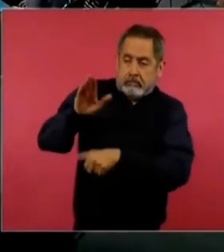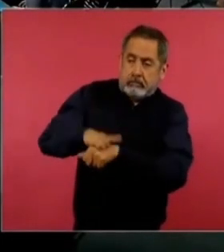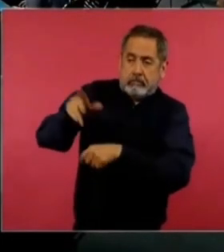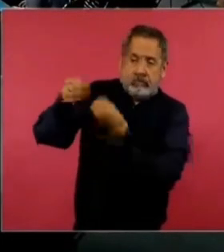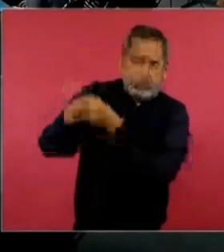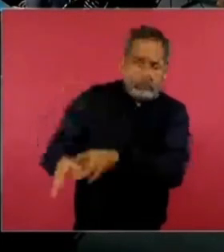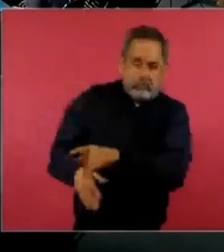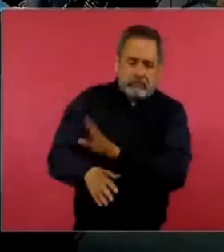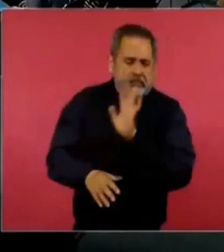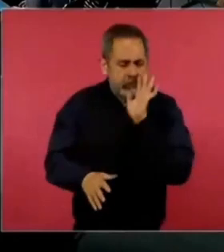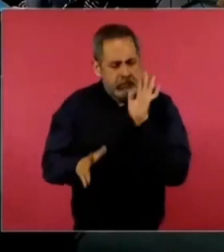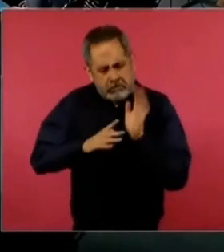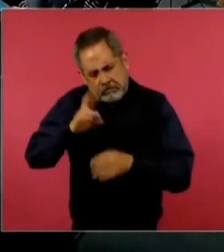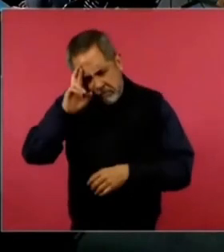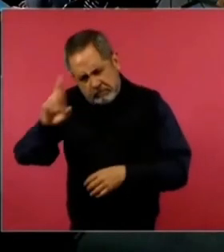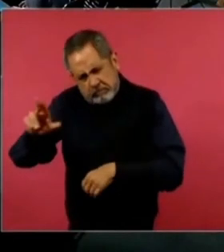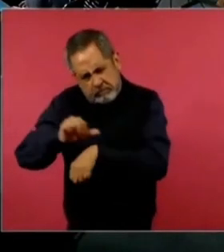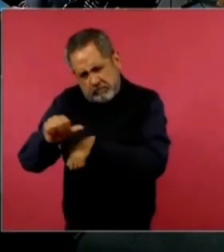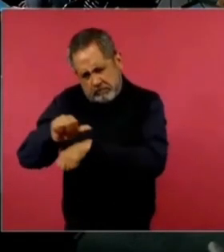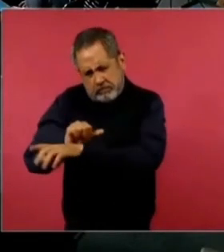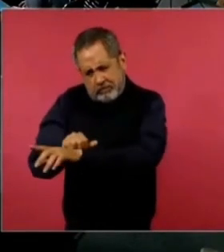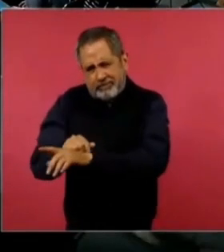Con todo respeto,